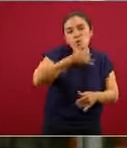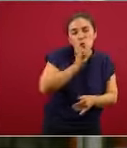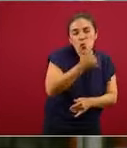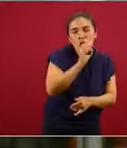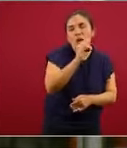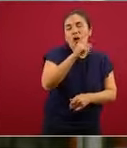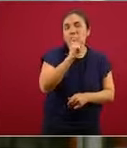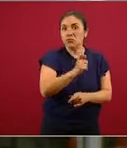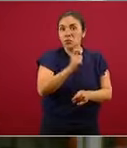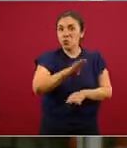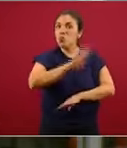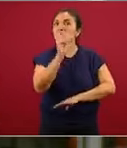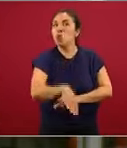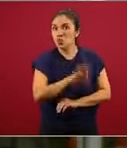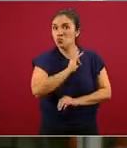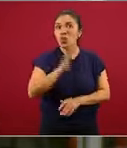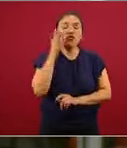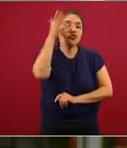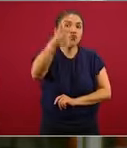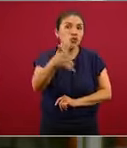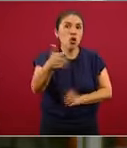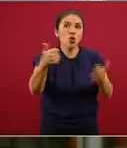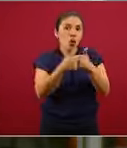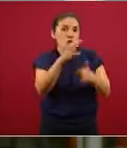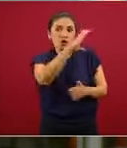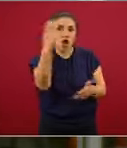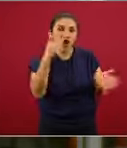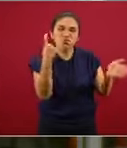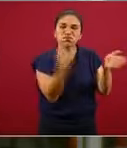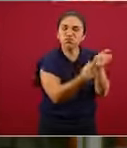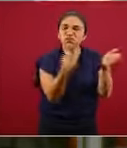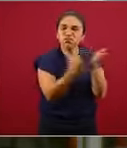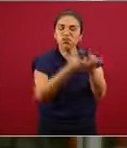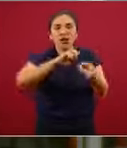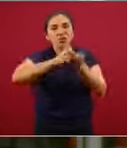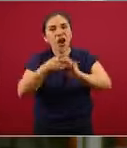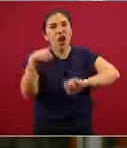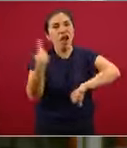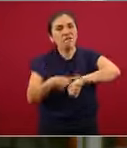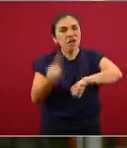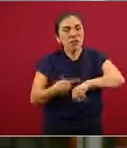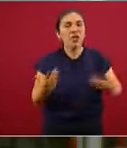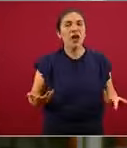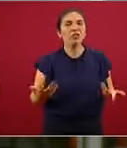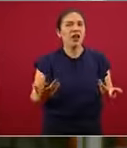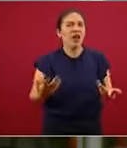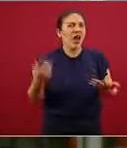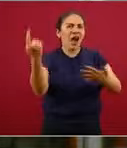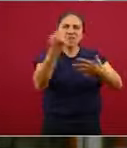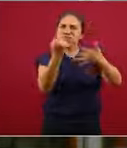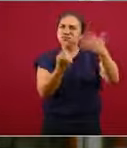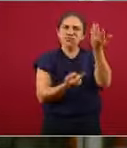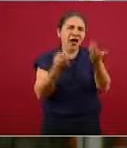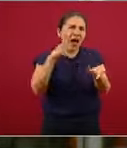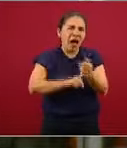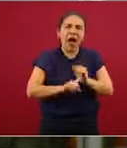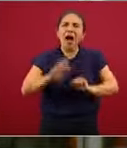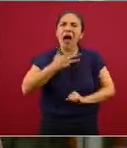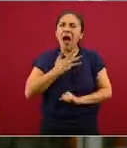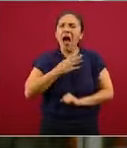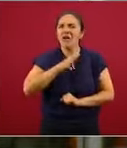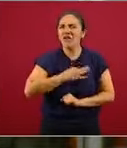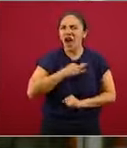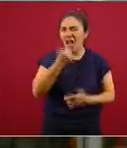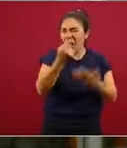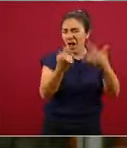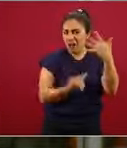Fotografías de las enfermedades que provoca, de las enfermedades, de todo lo que contiene, los tóxicos que contiene. ¿Es